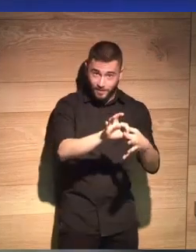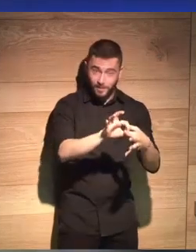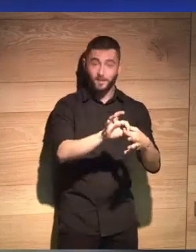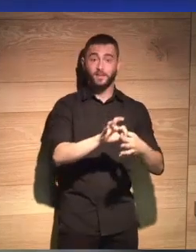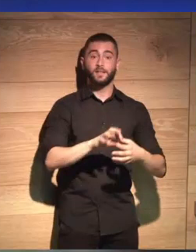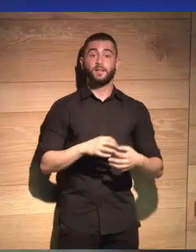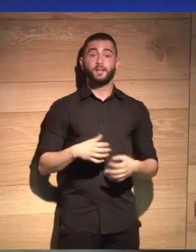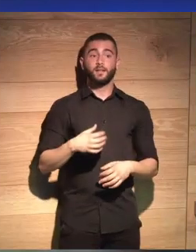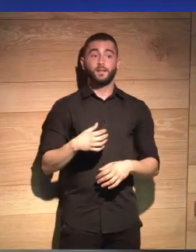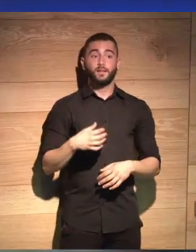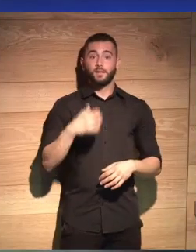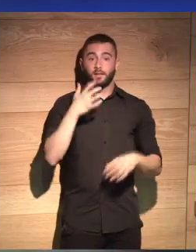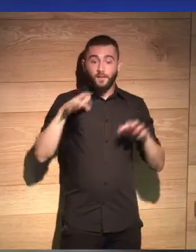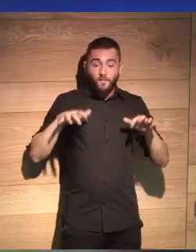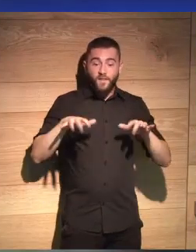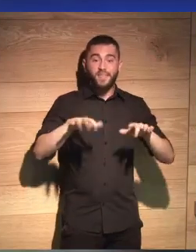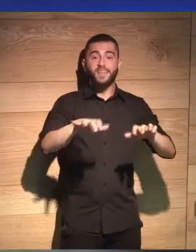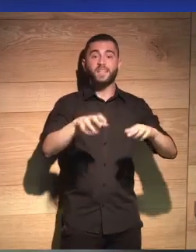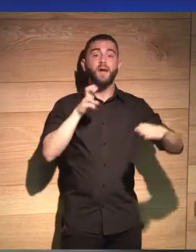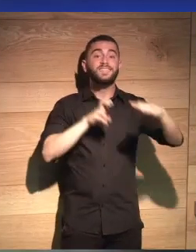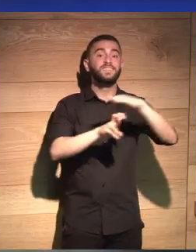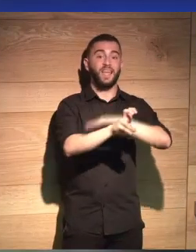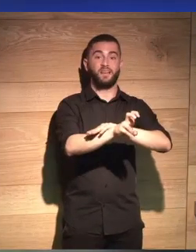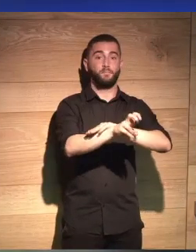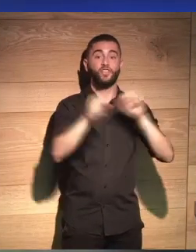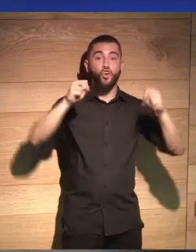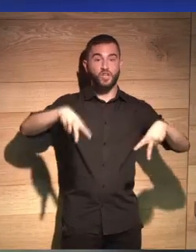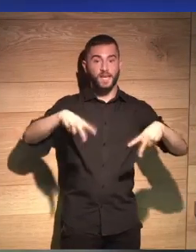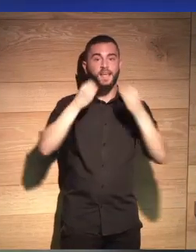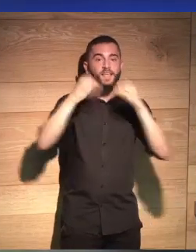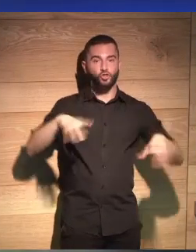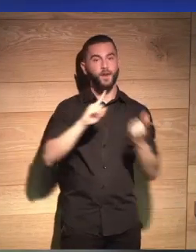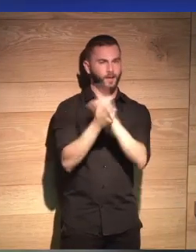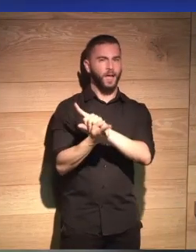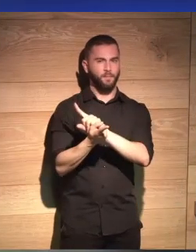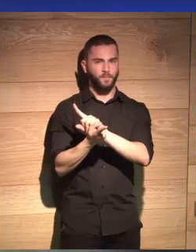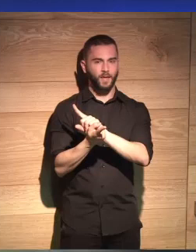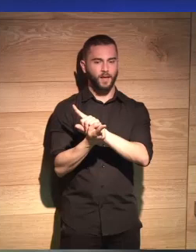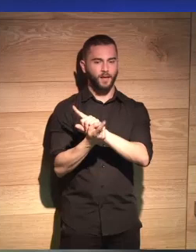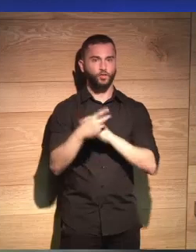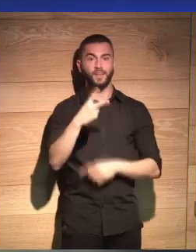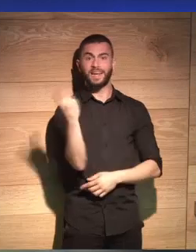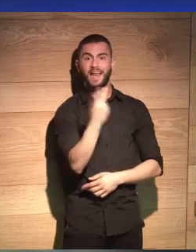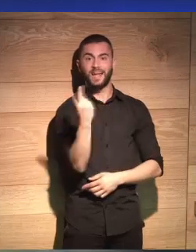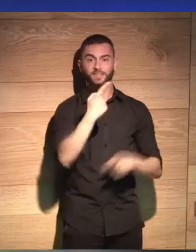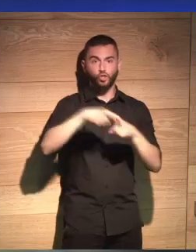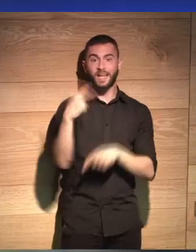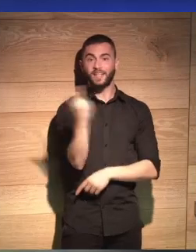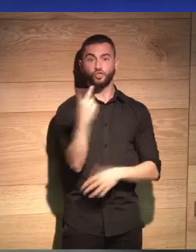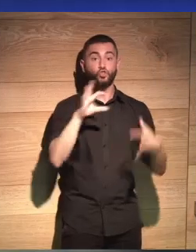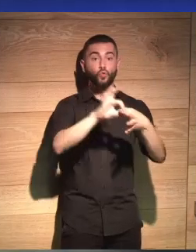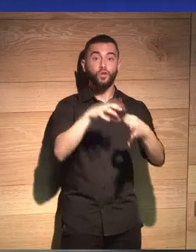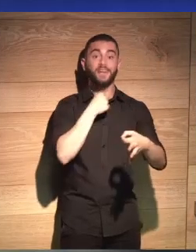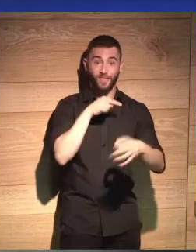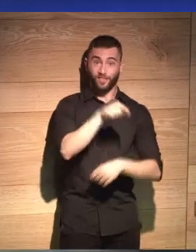sin los fantasmas del metro ya es otra historia, ¿no? La gracia está en la unión de estas dos cosas. Esto se producía ya en